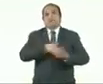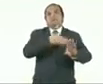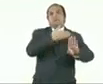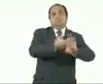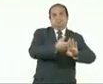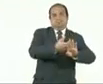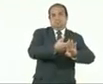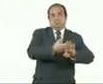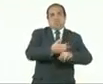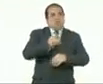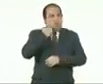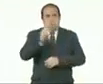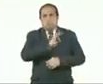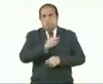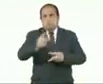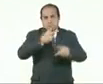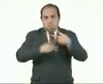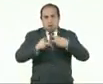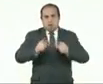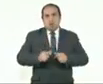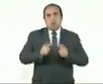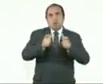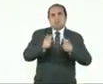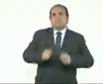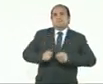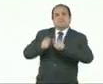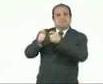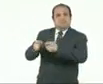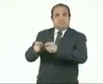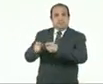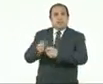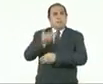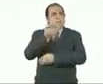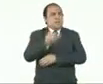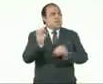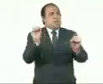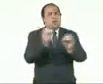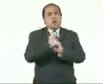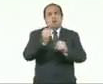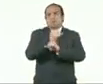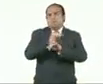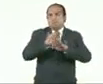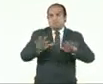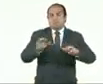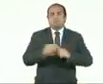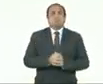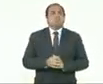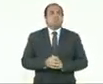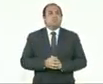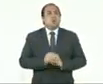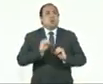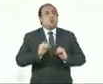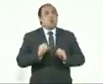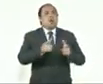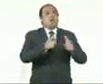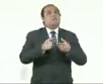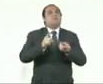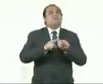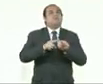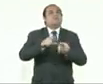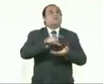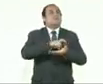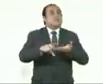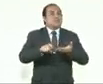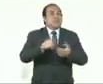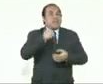Quien quiera puede venir a entregar sus armas, no se les piden sus datos ni de dónde sacaron las armas. Lo